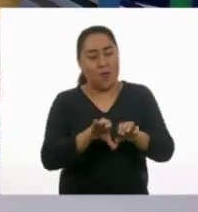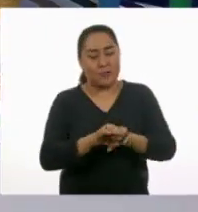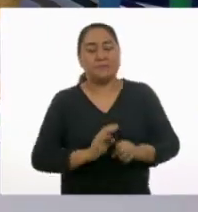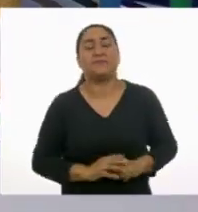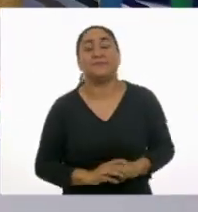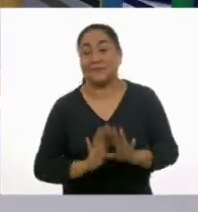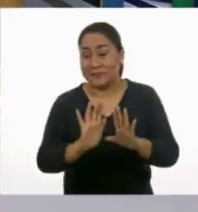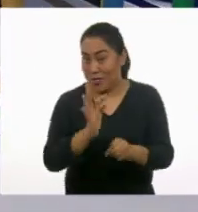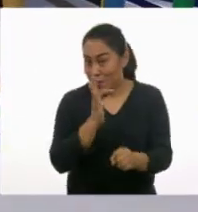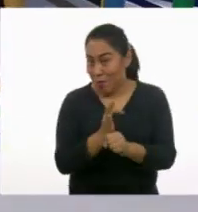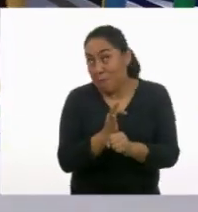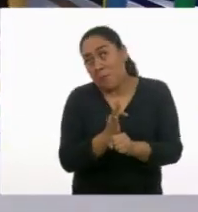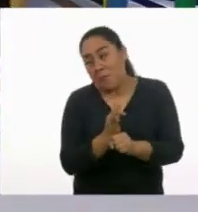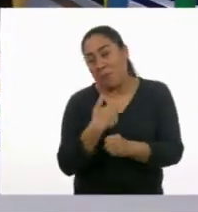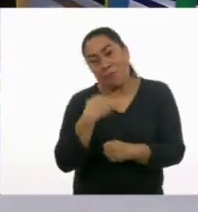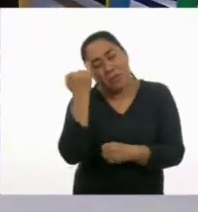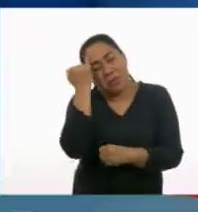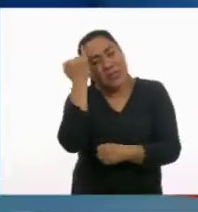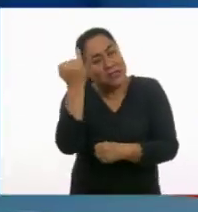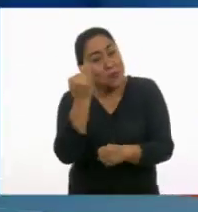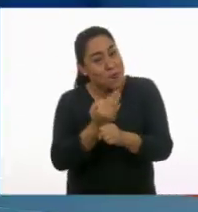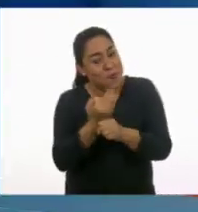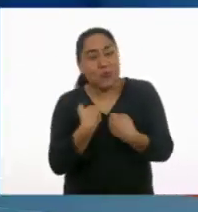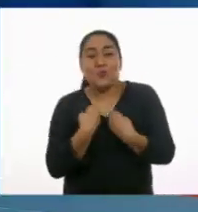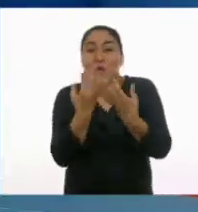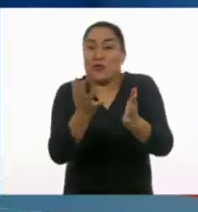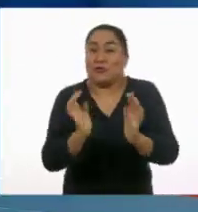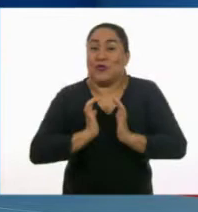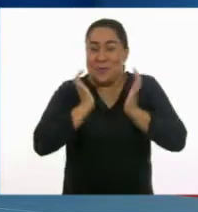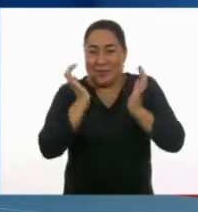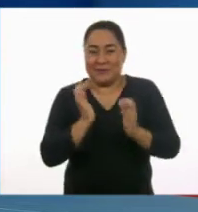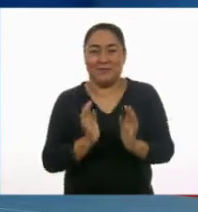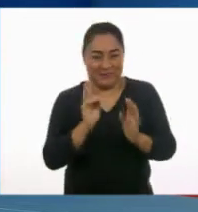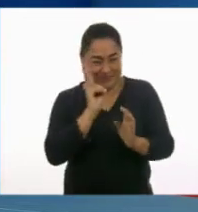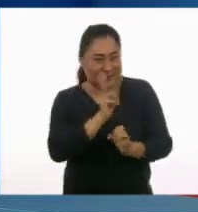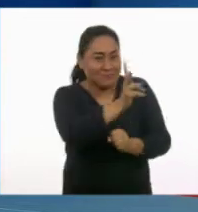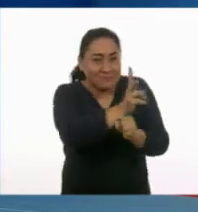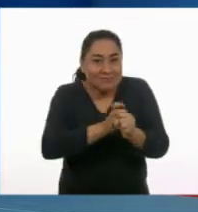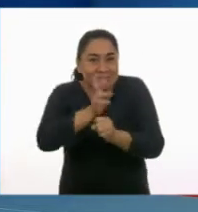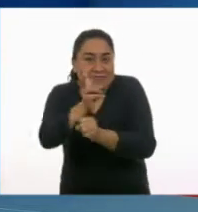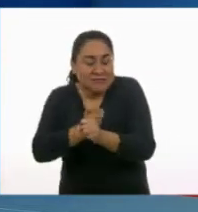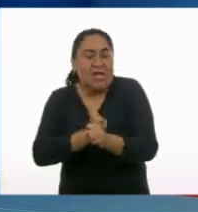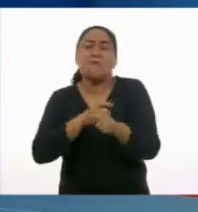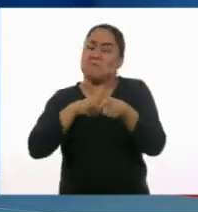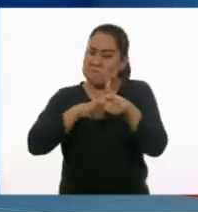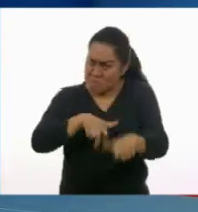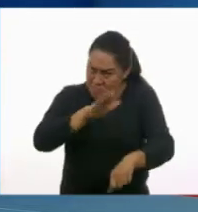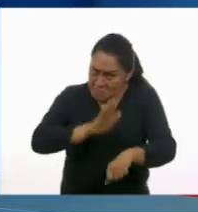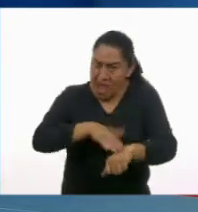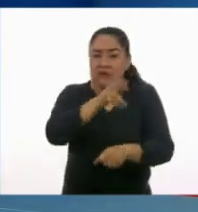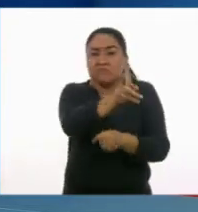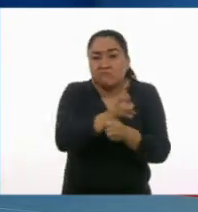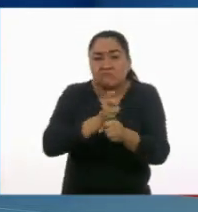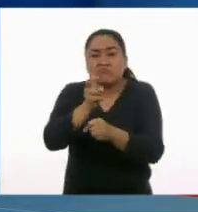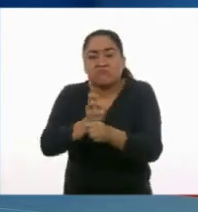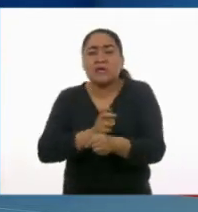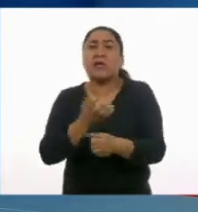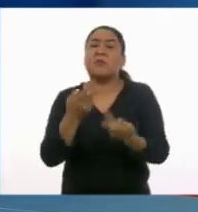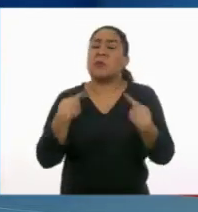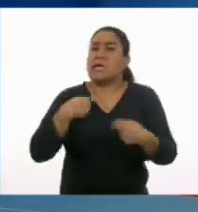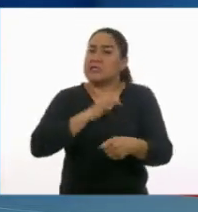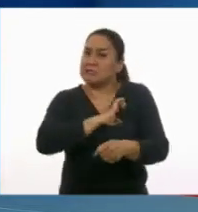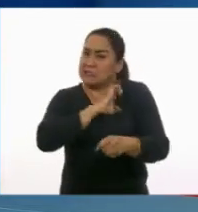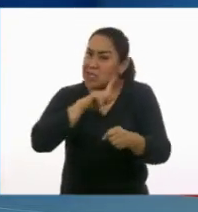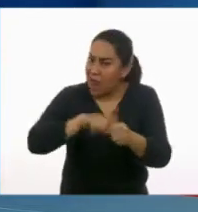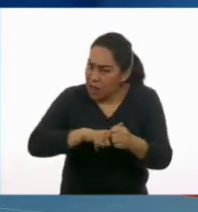te parece? Tengo una idea. Tengo una sorpresa. ¿Sabes que hemos tenido muchos invitados aquí? Y vamos a tener más invitados interesantes y especialistas.